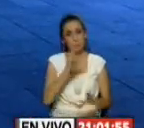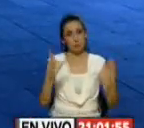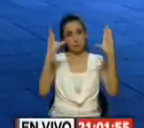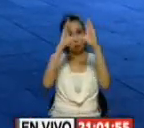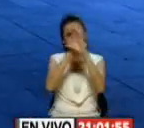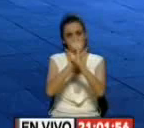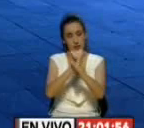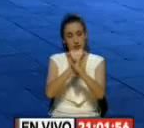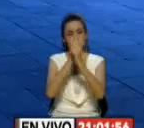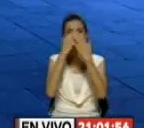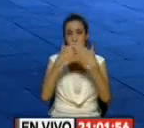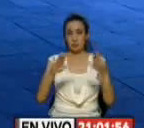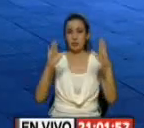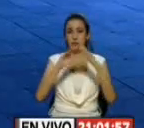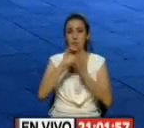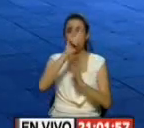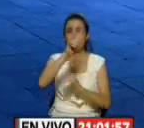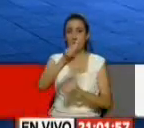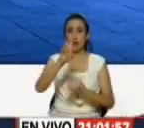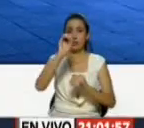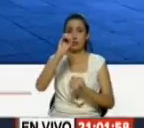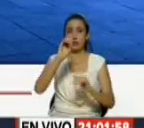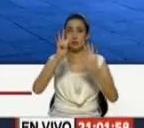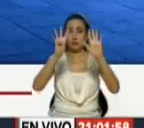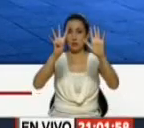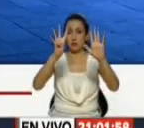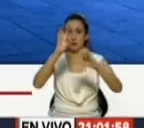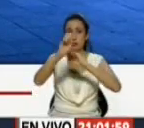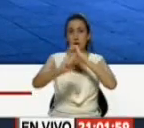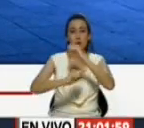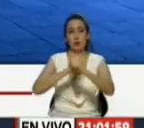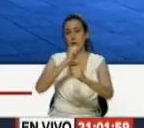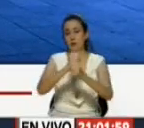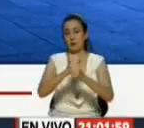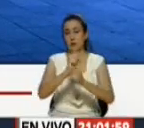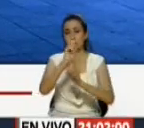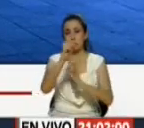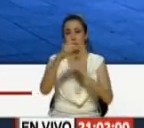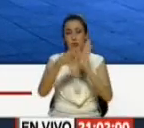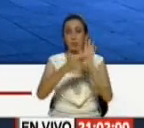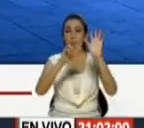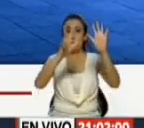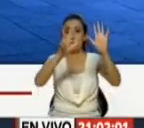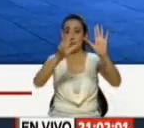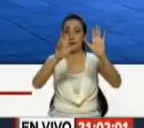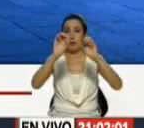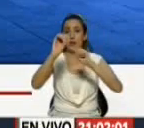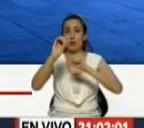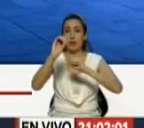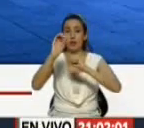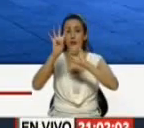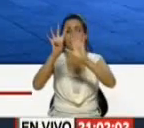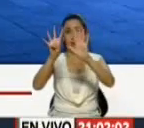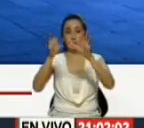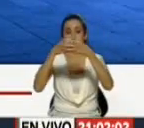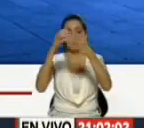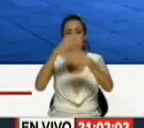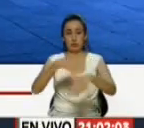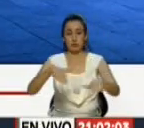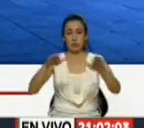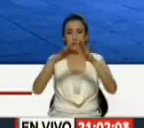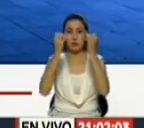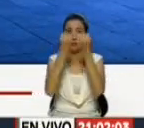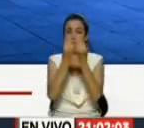Así es, en conmemoración de los 209 años de la gesta libertaria de 1809, fecha que marcó el inicio de la independencia